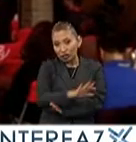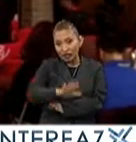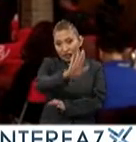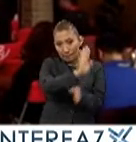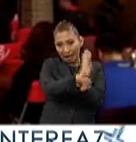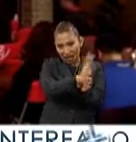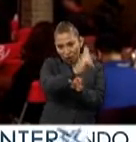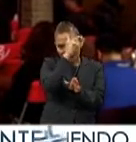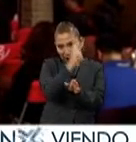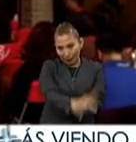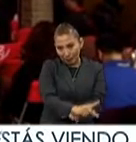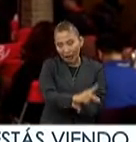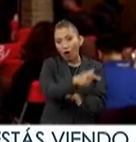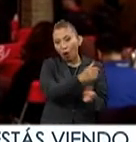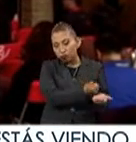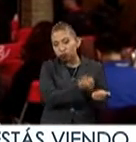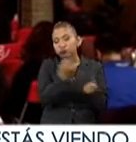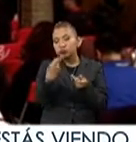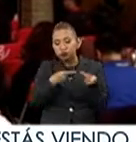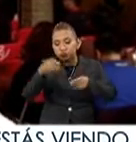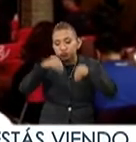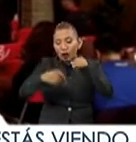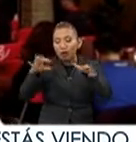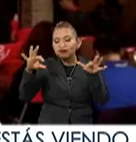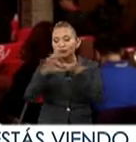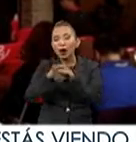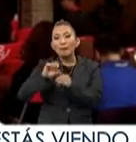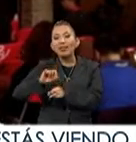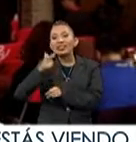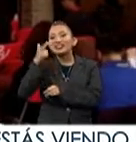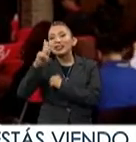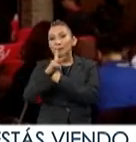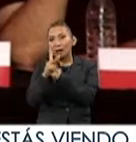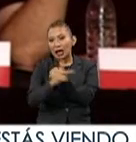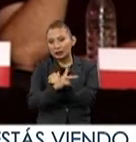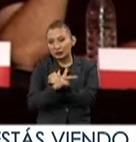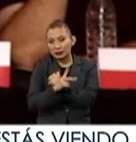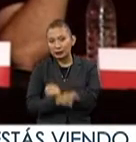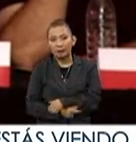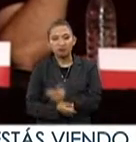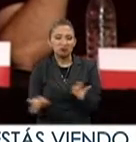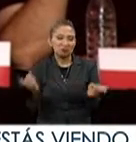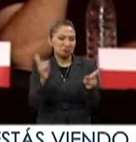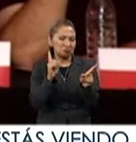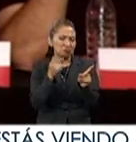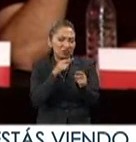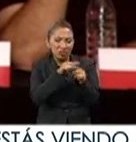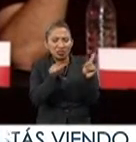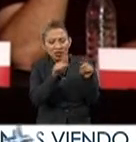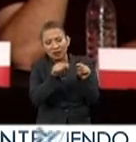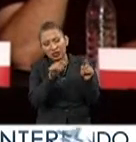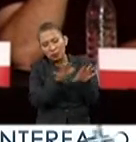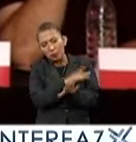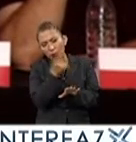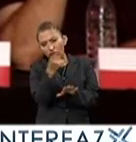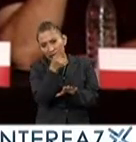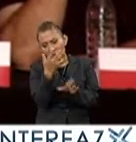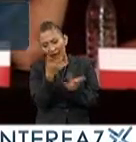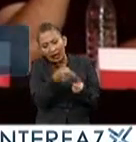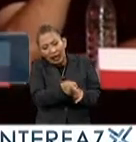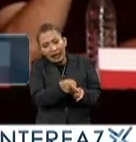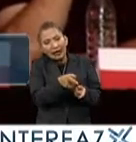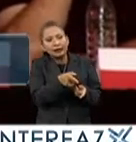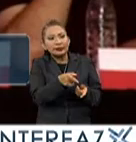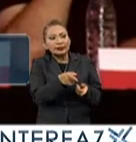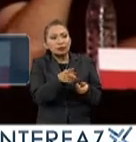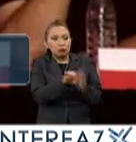de las películas mexicanas fueron producidas en colaboración con 27 países. Varía mucho el por qué, las razones